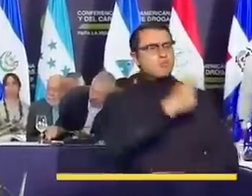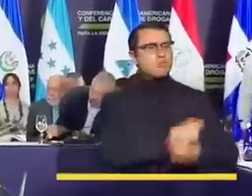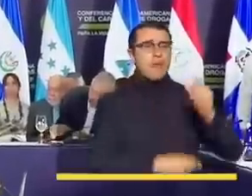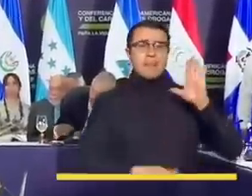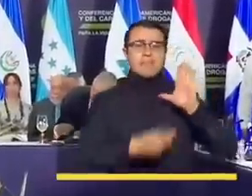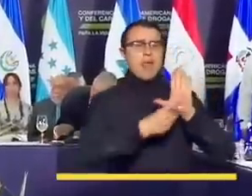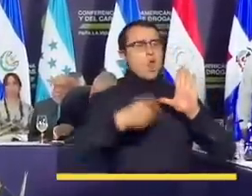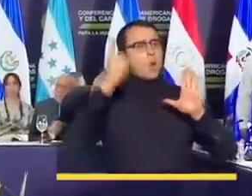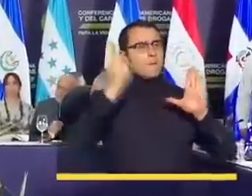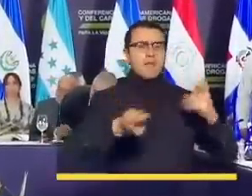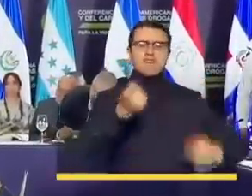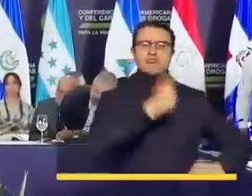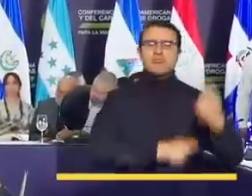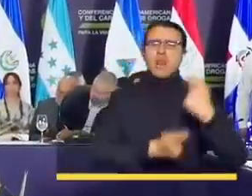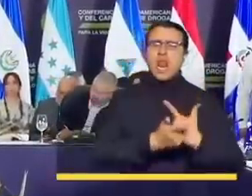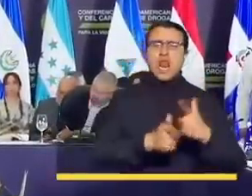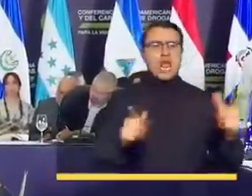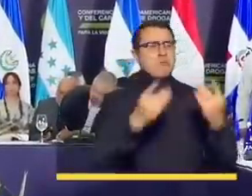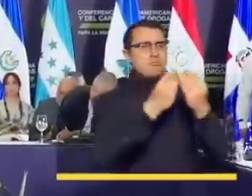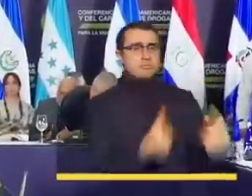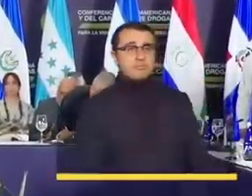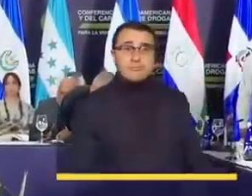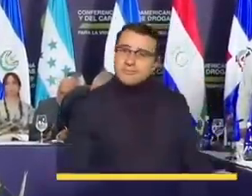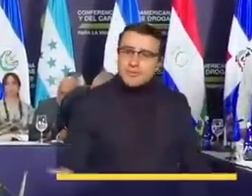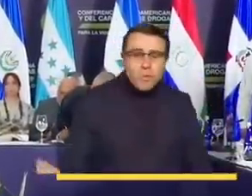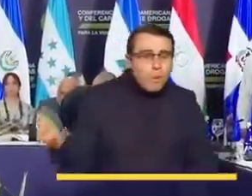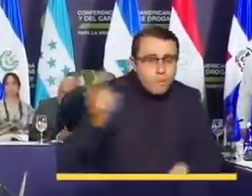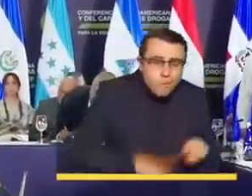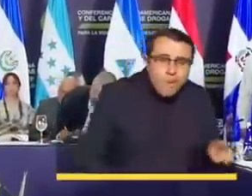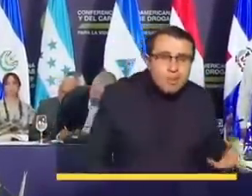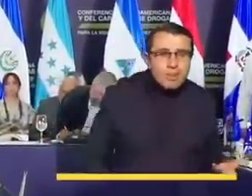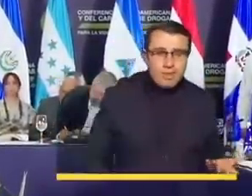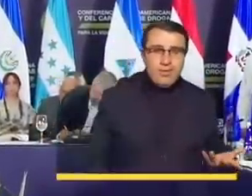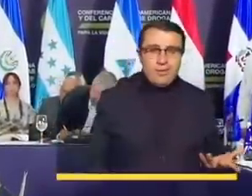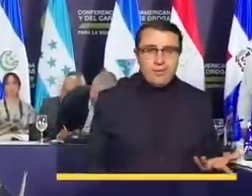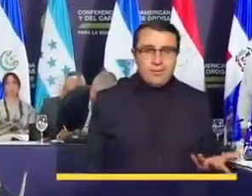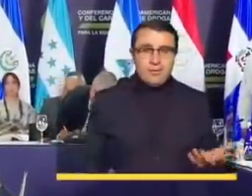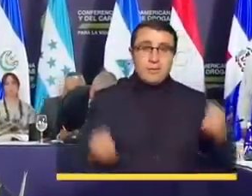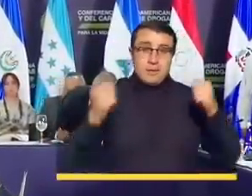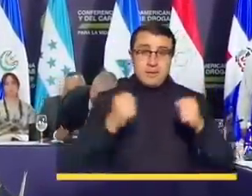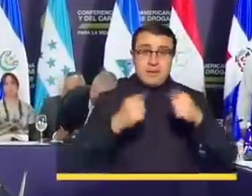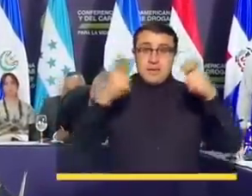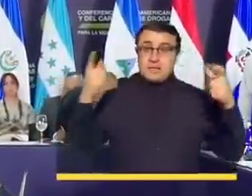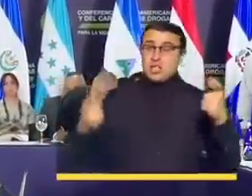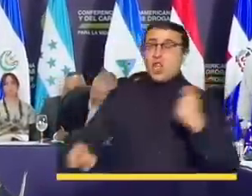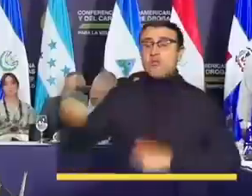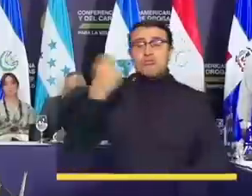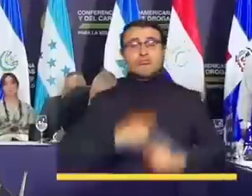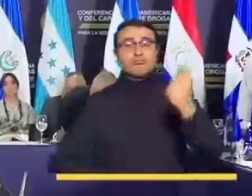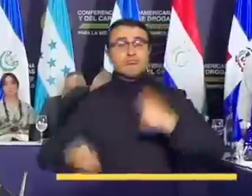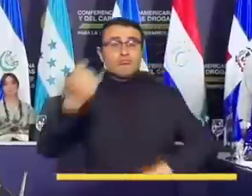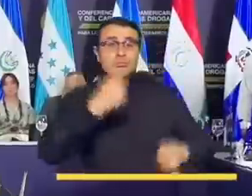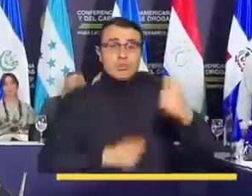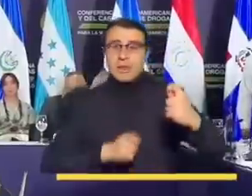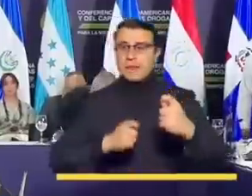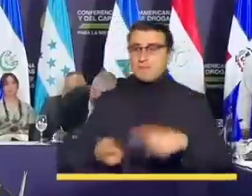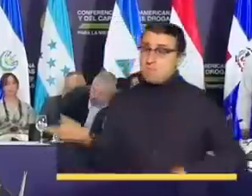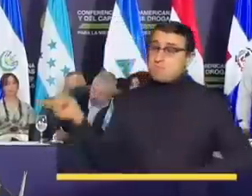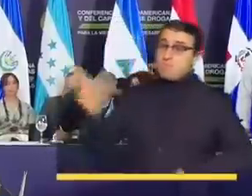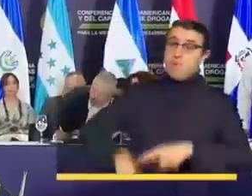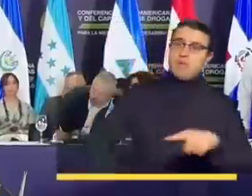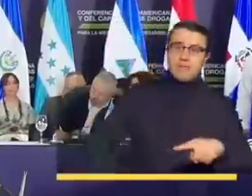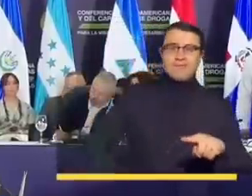decreto. No se puede con el Estado acabar el mercado. El mercado subsiste.